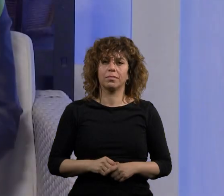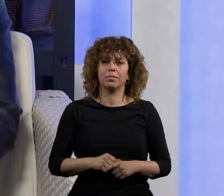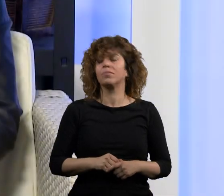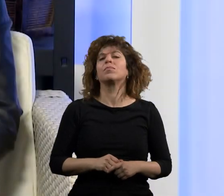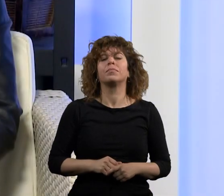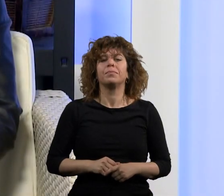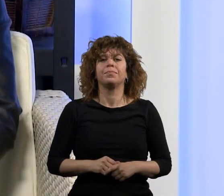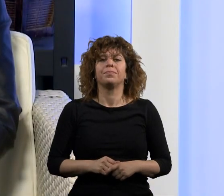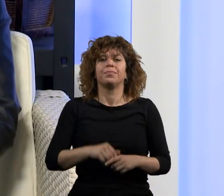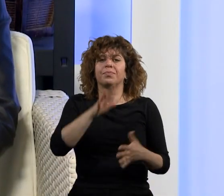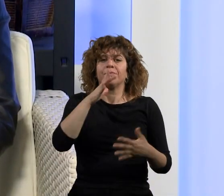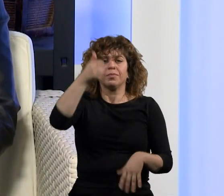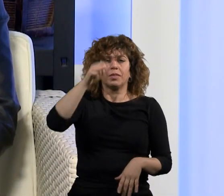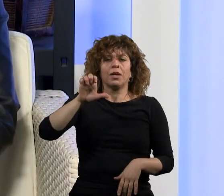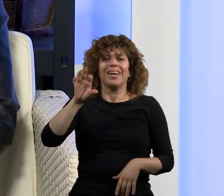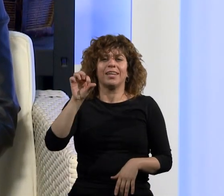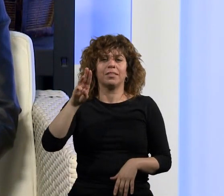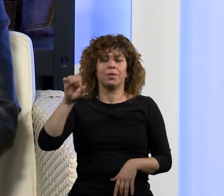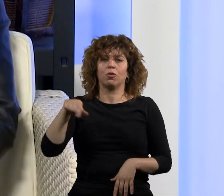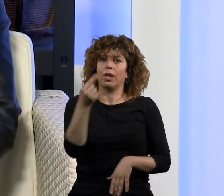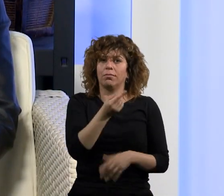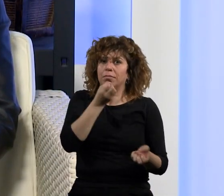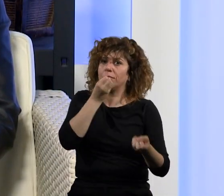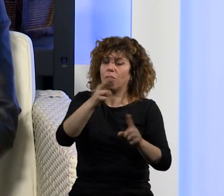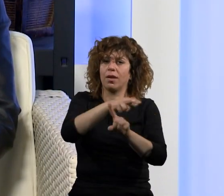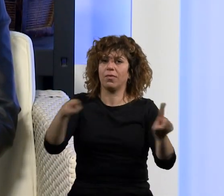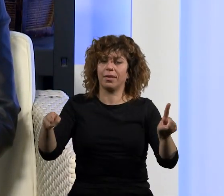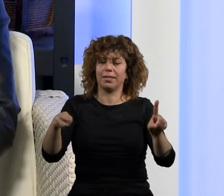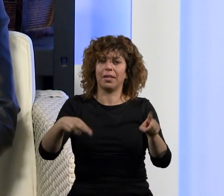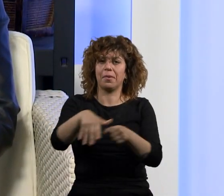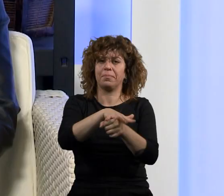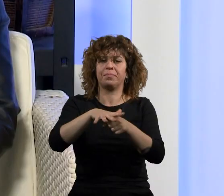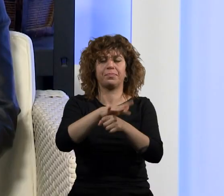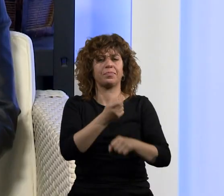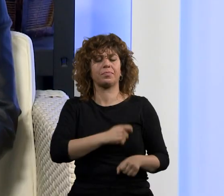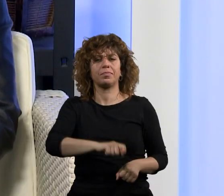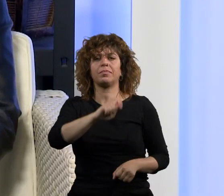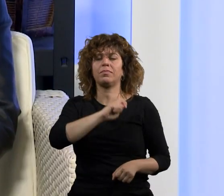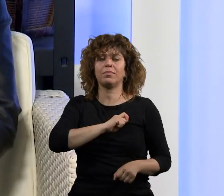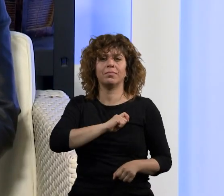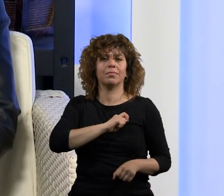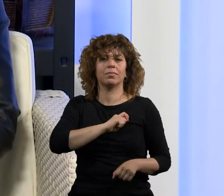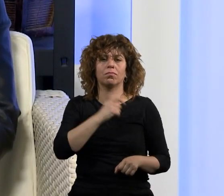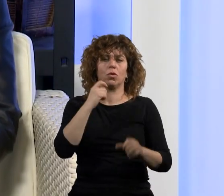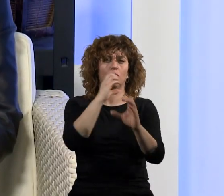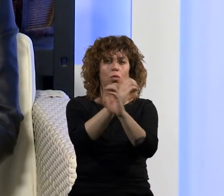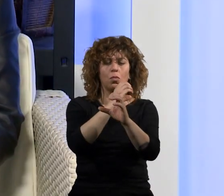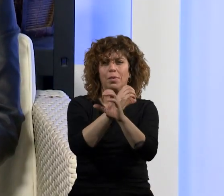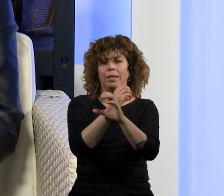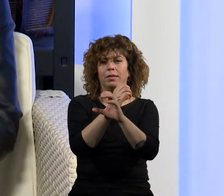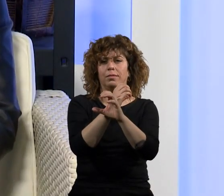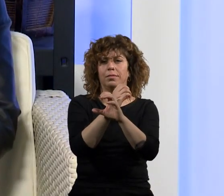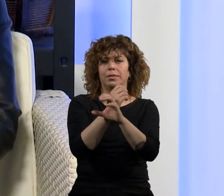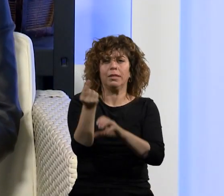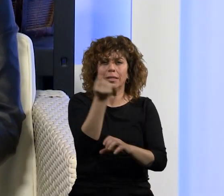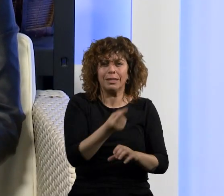Vamos ahora con Pedro Espinosa, un ilustrador referente en el panorama español en todo lo que tiene que ver con el cómic,